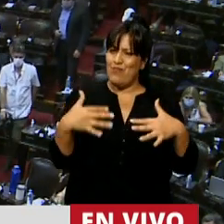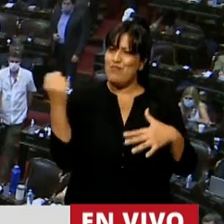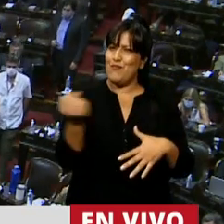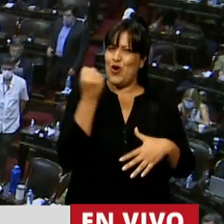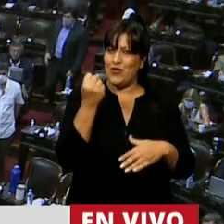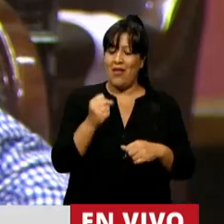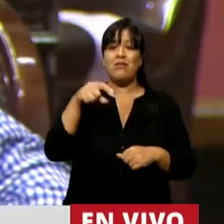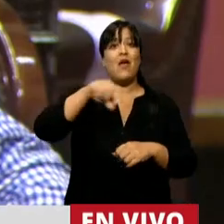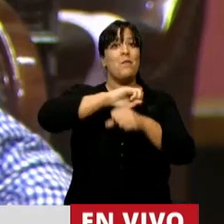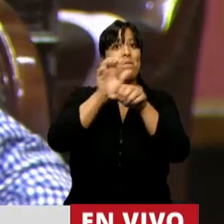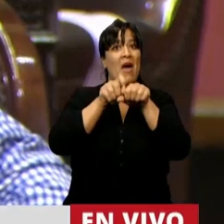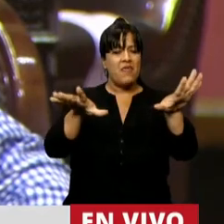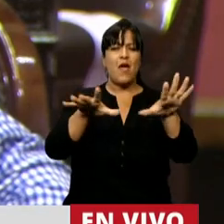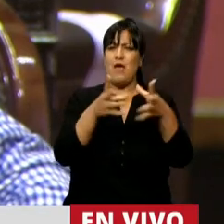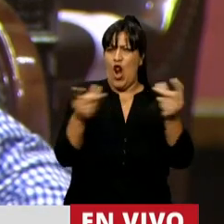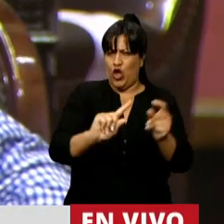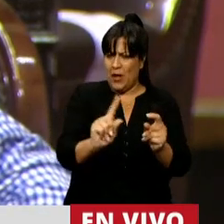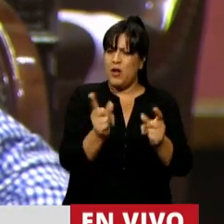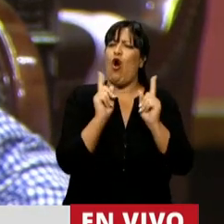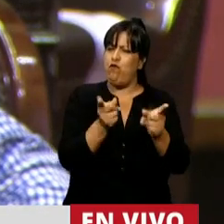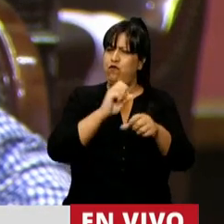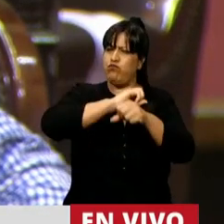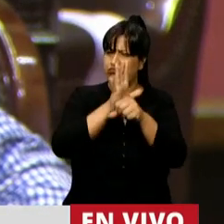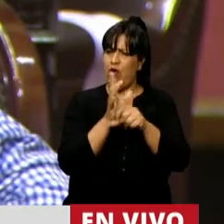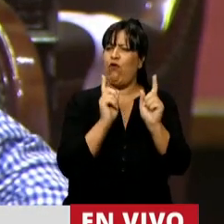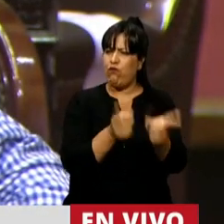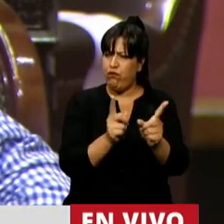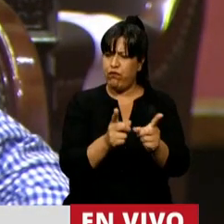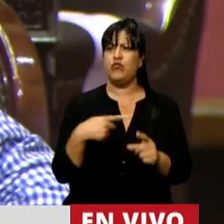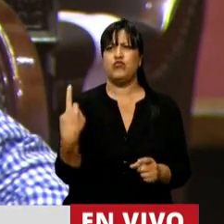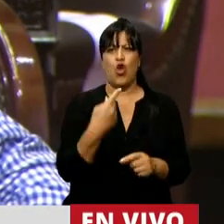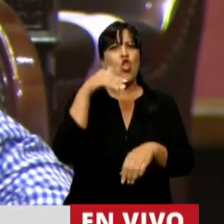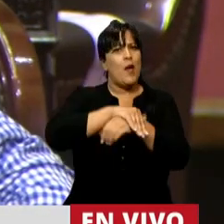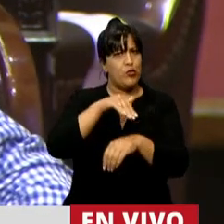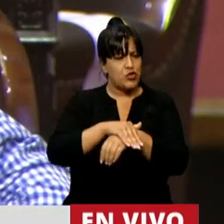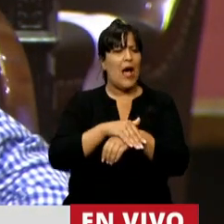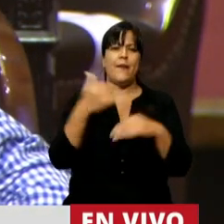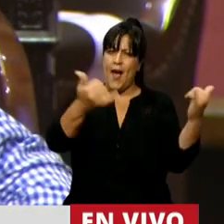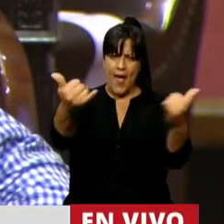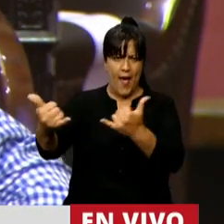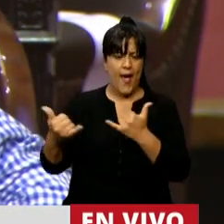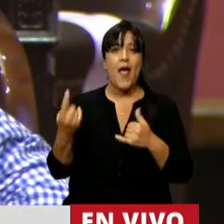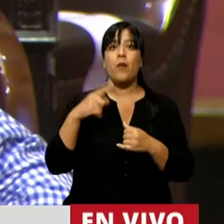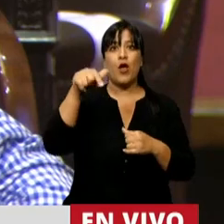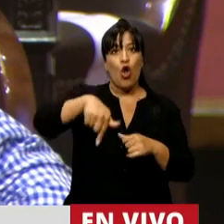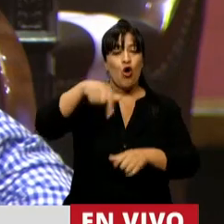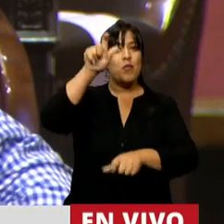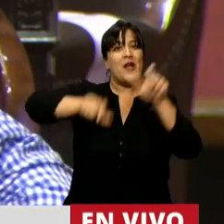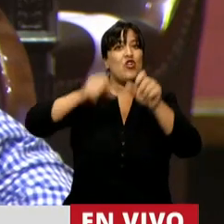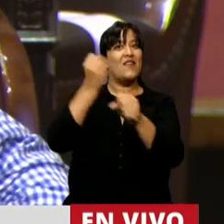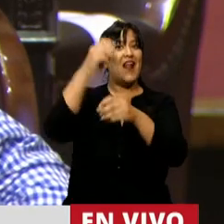la pandemia no finalizó y cuidarnos sigue siendo responsabilidad de todos y todas, hoy los trabajadores de la